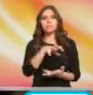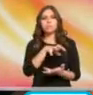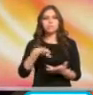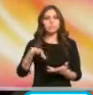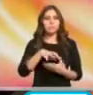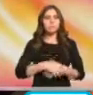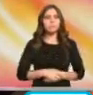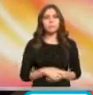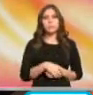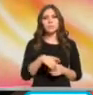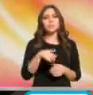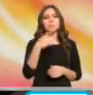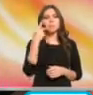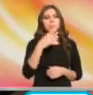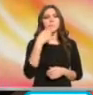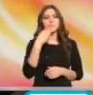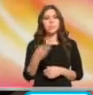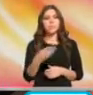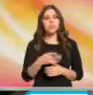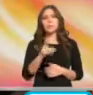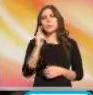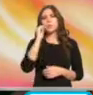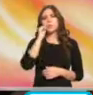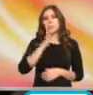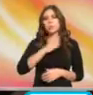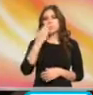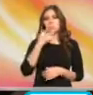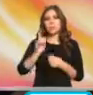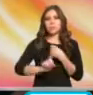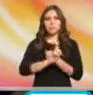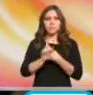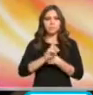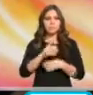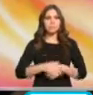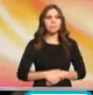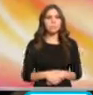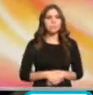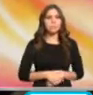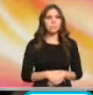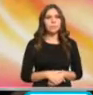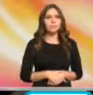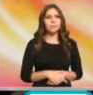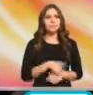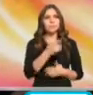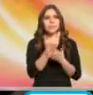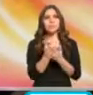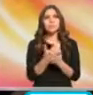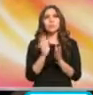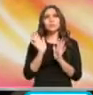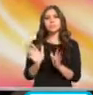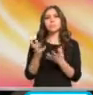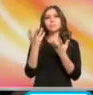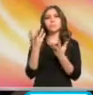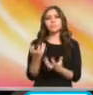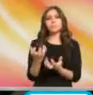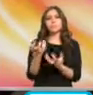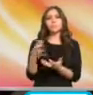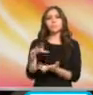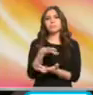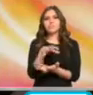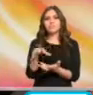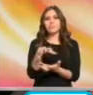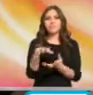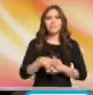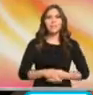Quique. Pero no, está bien. De todas maneras no hay ningún problema. Está Esperamos bien. a que repose y... Y que espese, así es. Bueno, ya tenemos